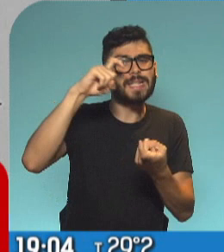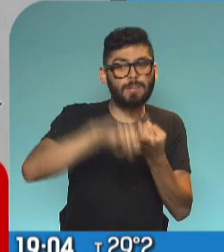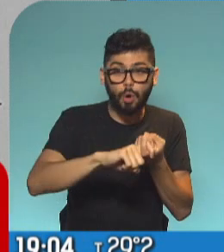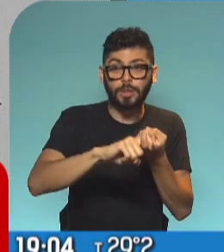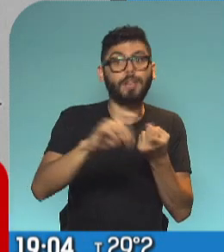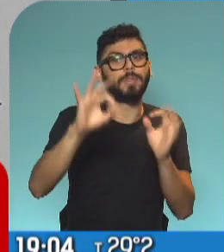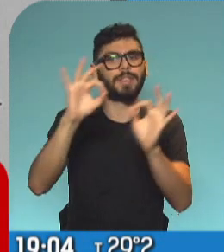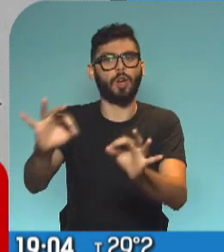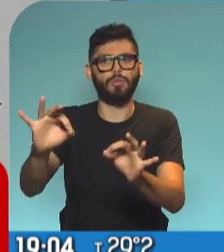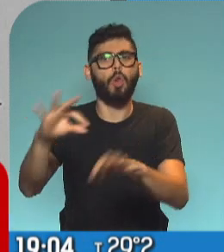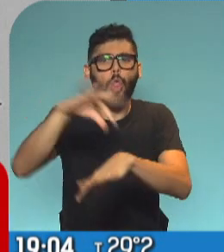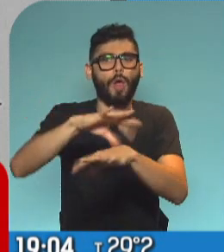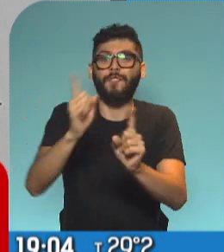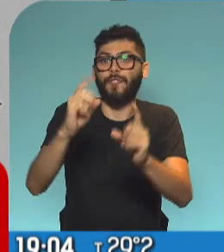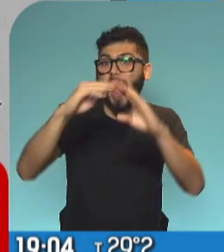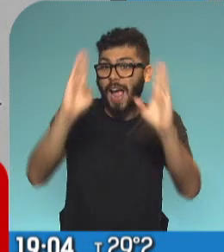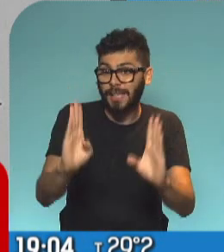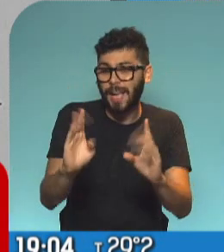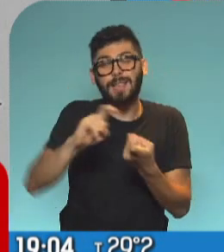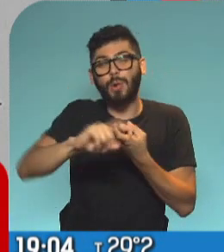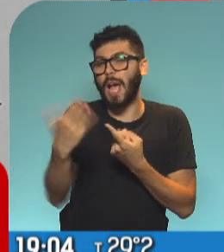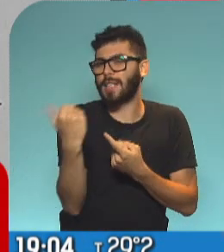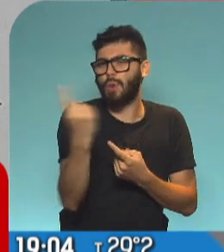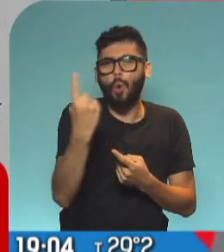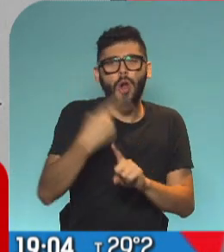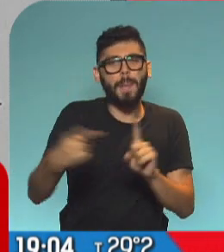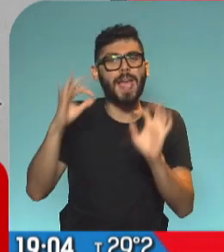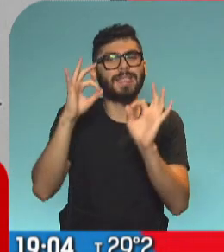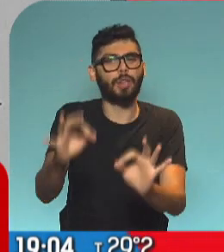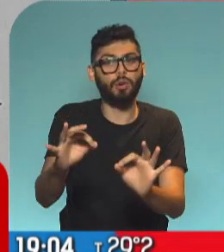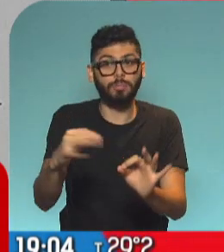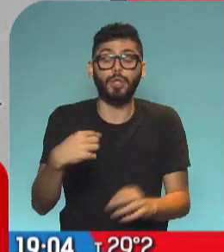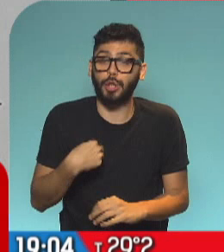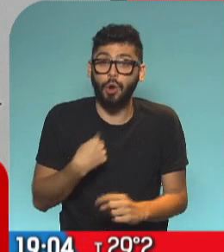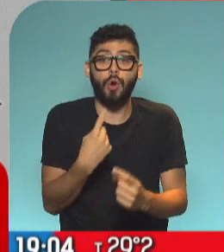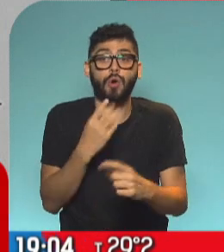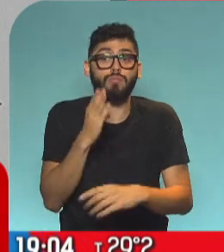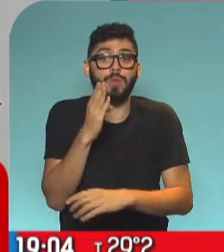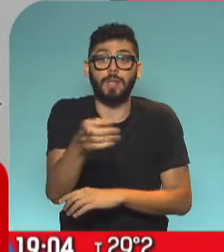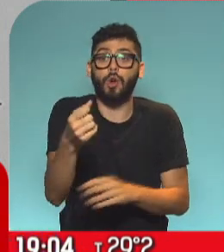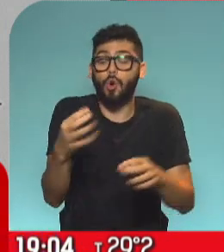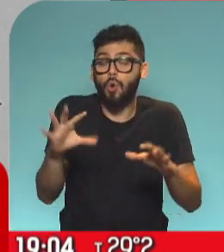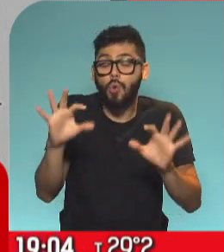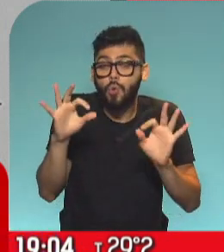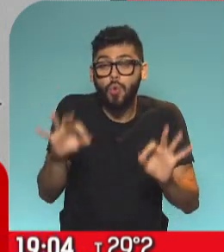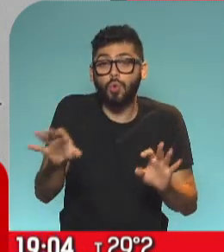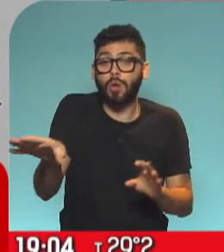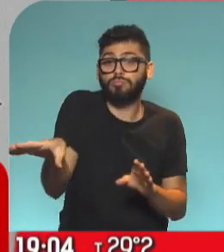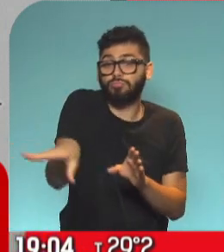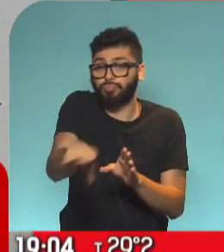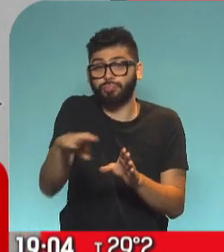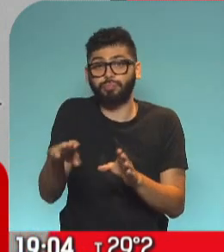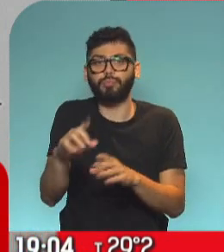el interior de su casa y la señora acaba de llegar hace una hora y media tuve la posibilidad de acercarme porque estaba estacionando su toyota